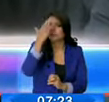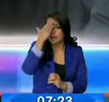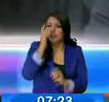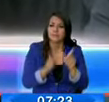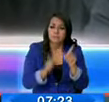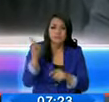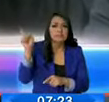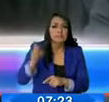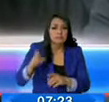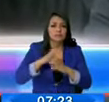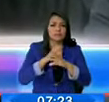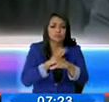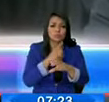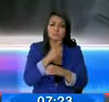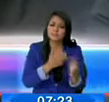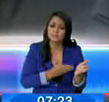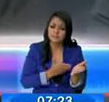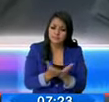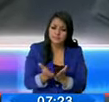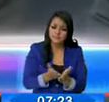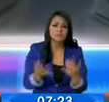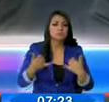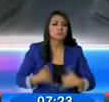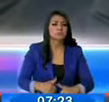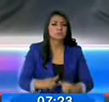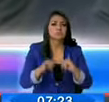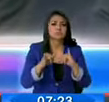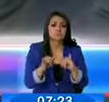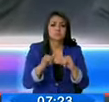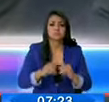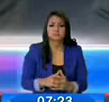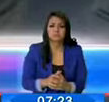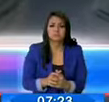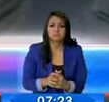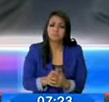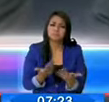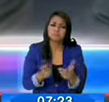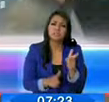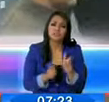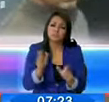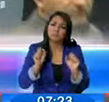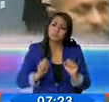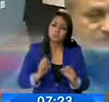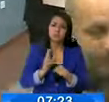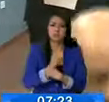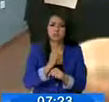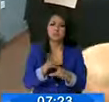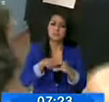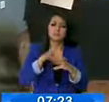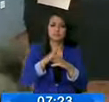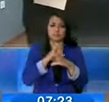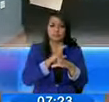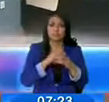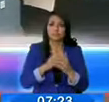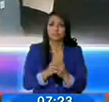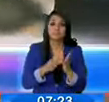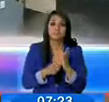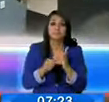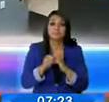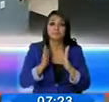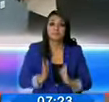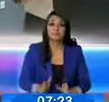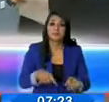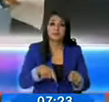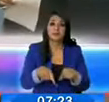ciudadana, se mantuvo el servicio y se logró minimizar el impacto a la población. El ministro de Transporte, Paul Granda, señaló